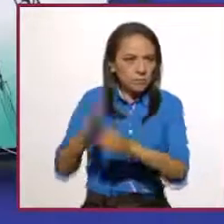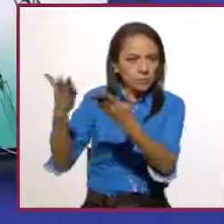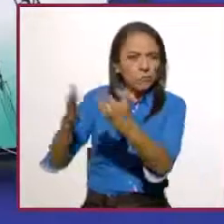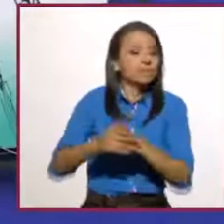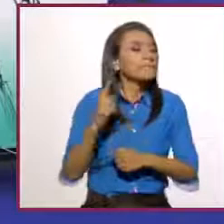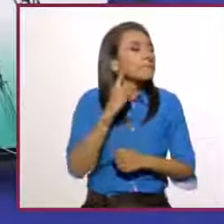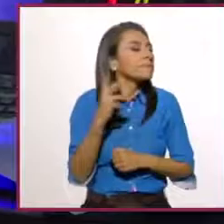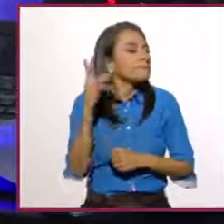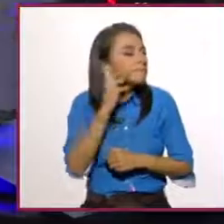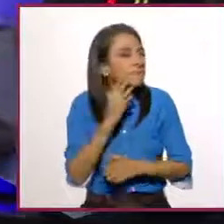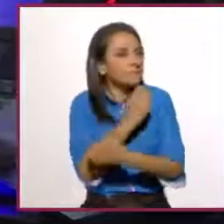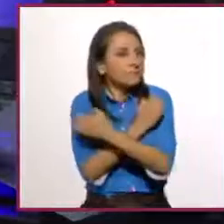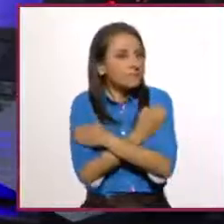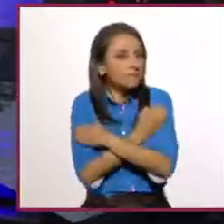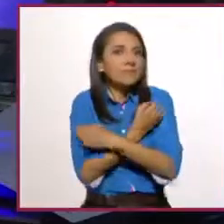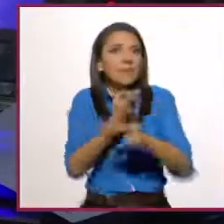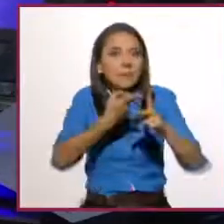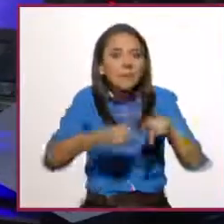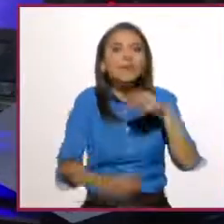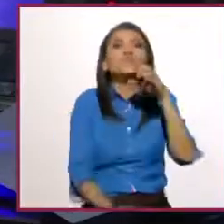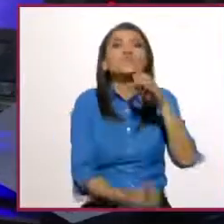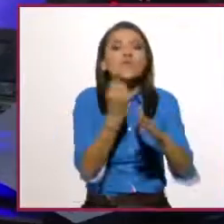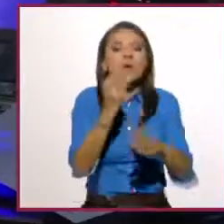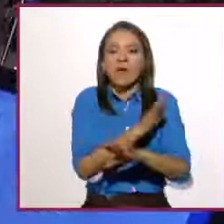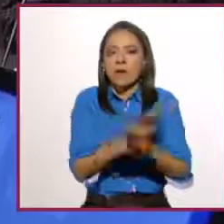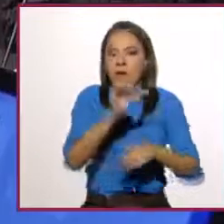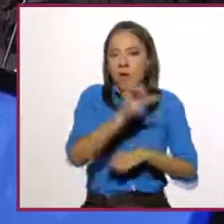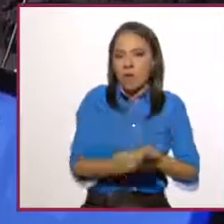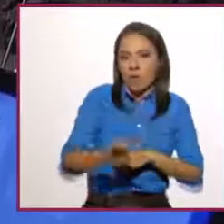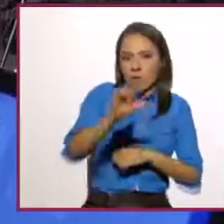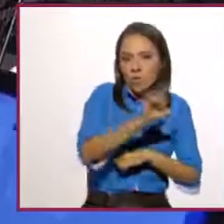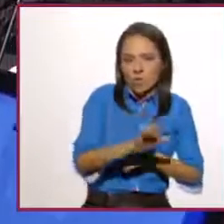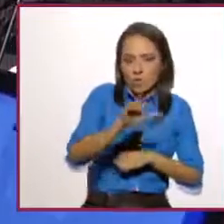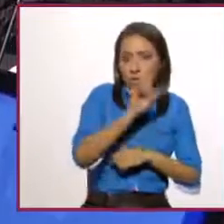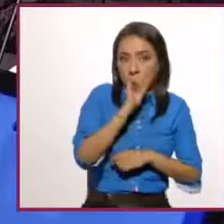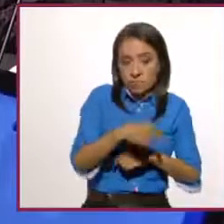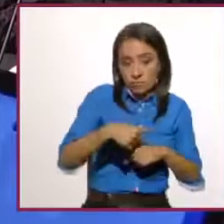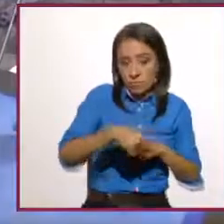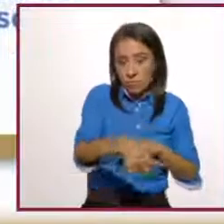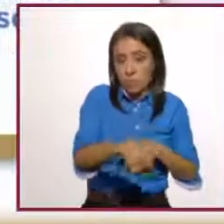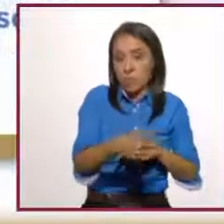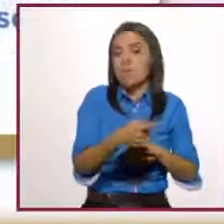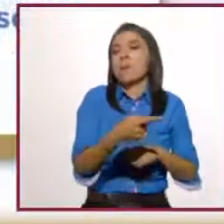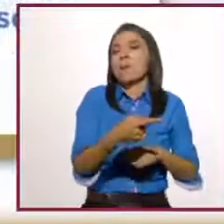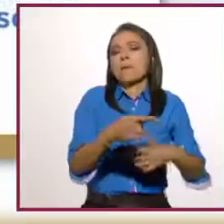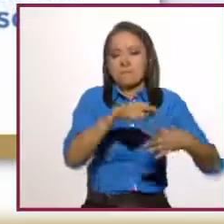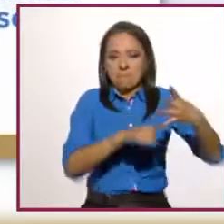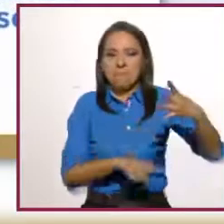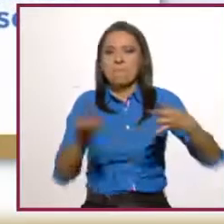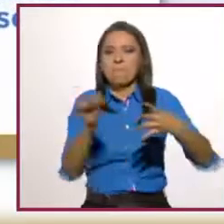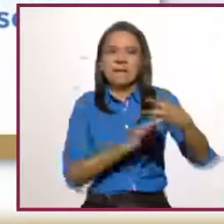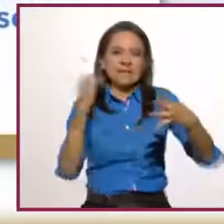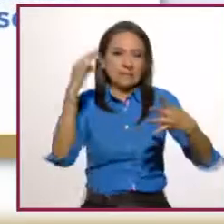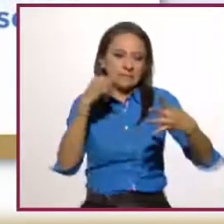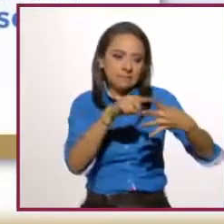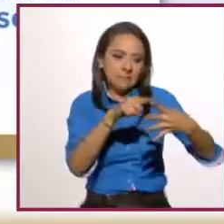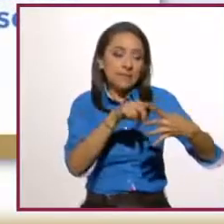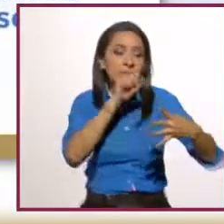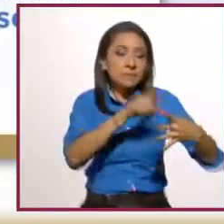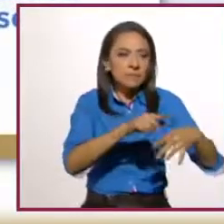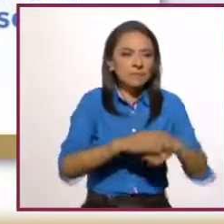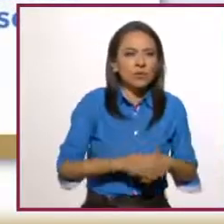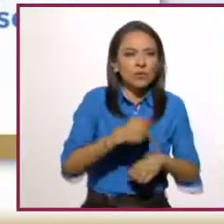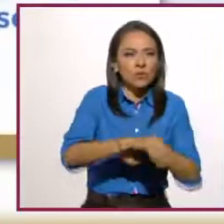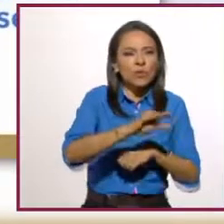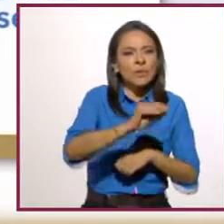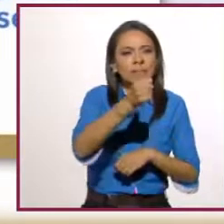Radio Educación está de estreno. A partir de este lunes y durante la primera semana de marzo, el 96.5 de